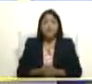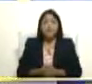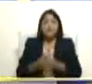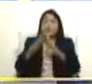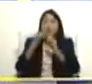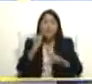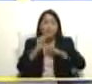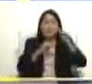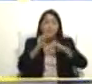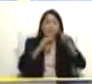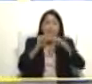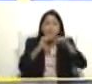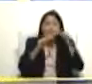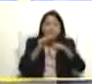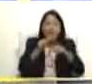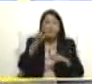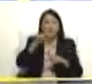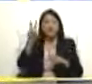del pueblo en el referéndum.